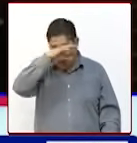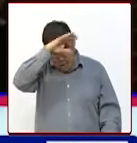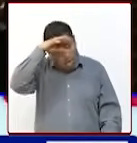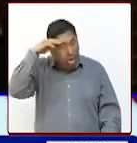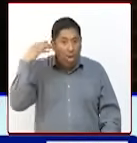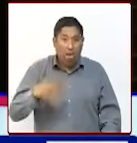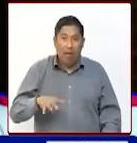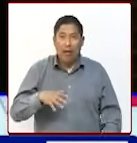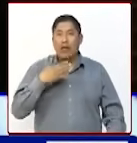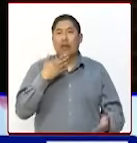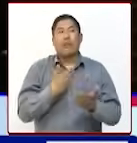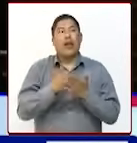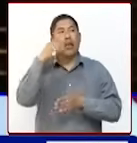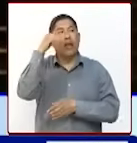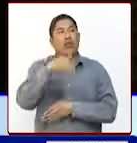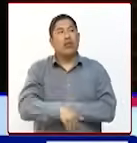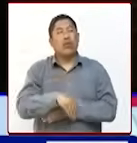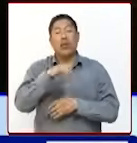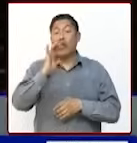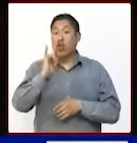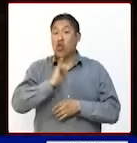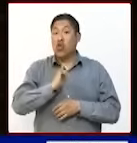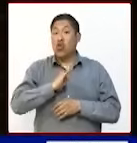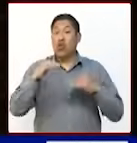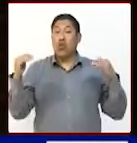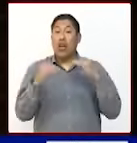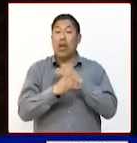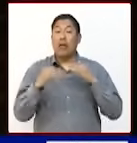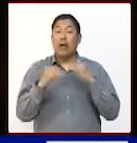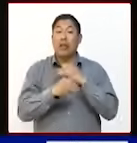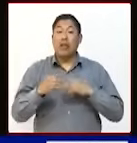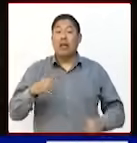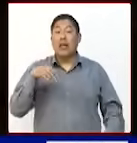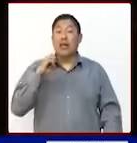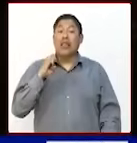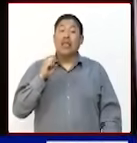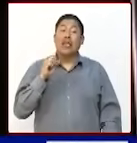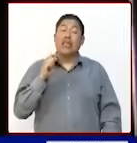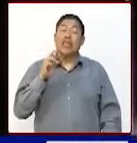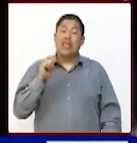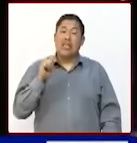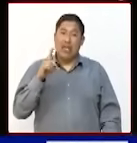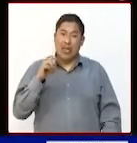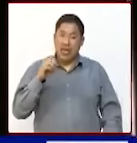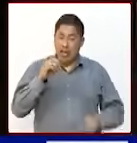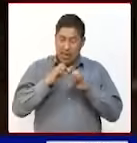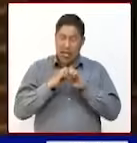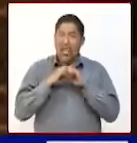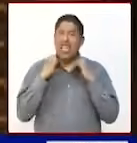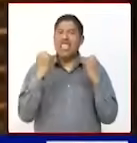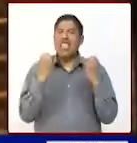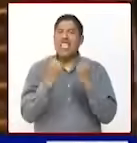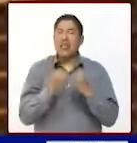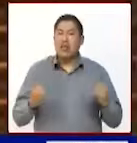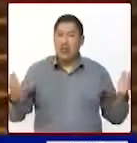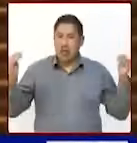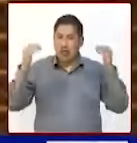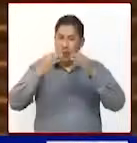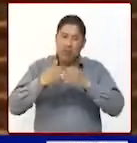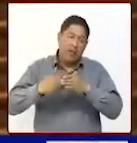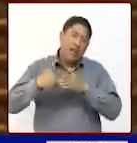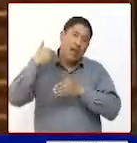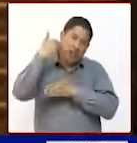Muy buenas noches, Miriam, buenas noches a todo el país. Me encuentro en la avenida Capitán Hugo Estrada. Es la oficina departamental del Instituto Nacional